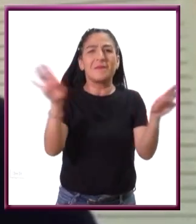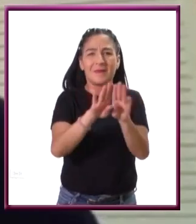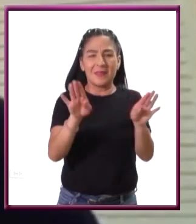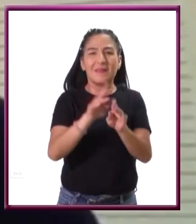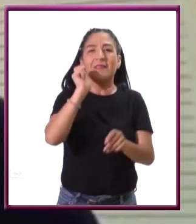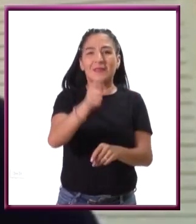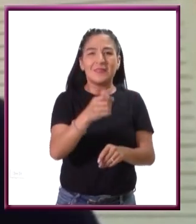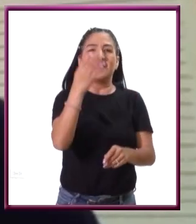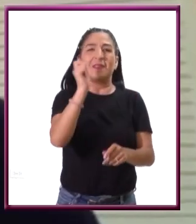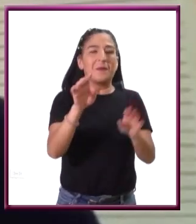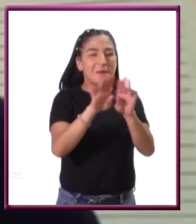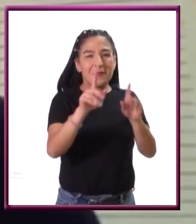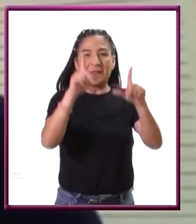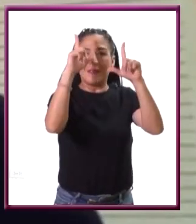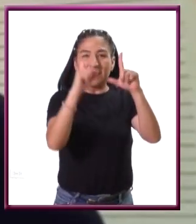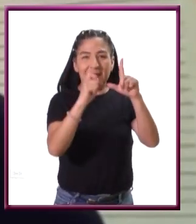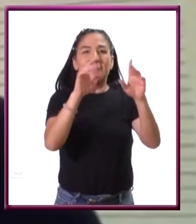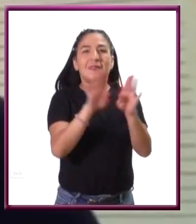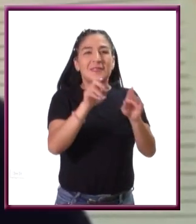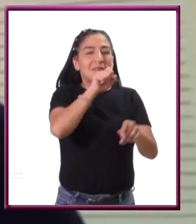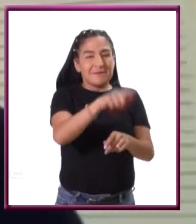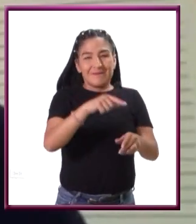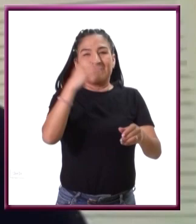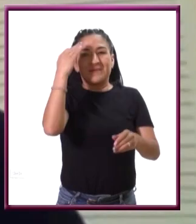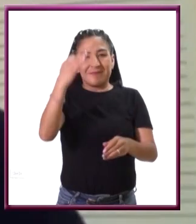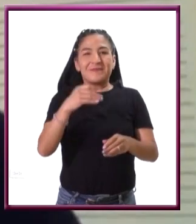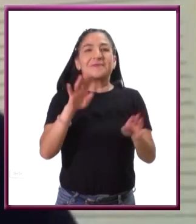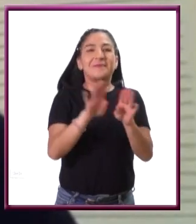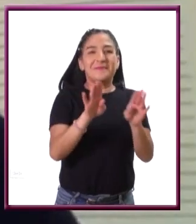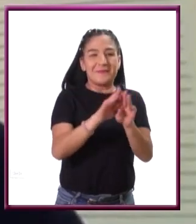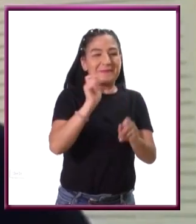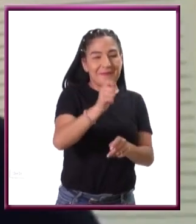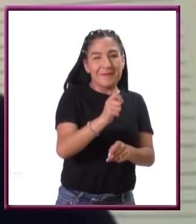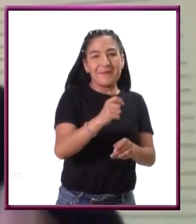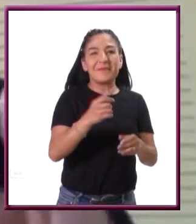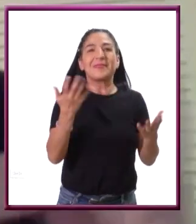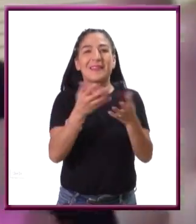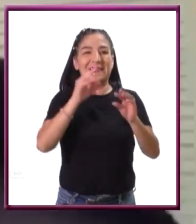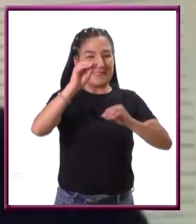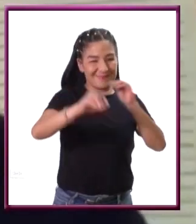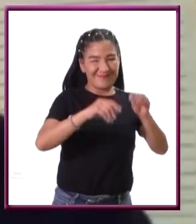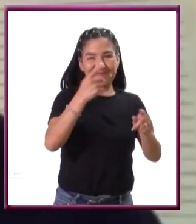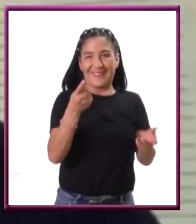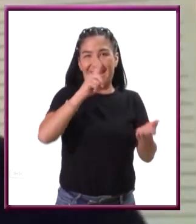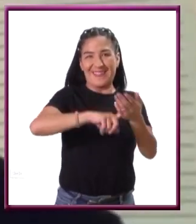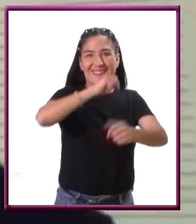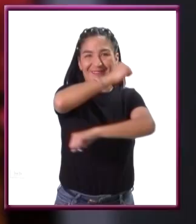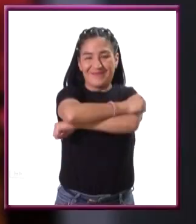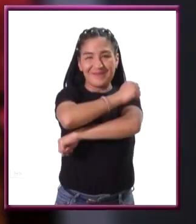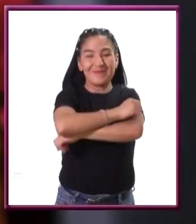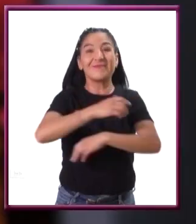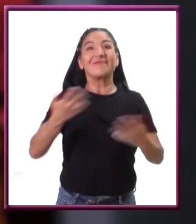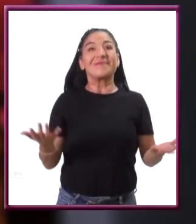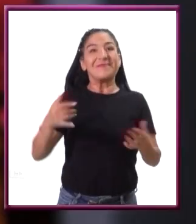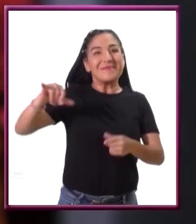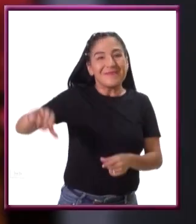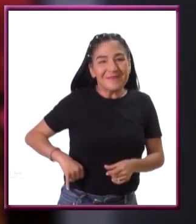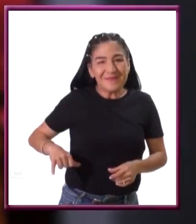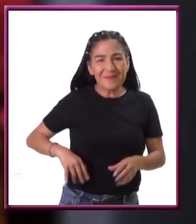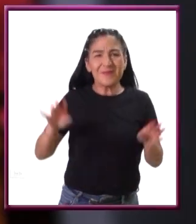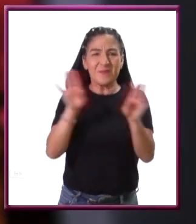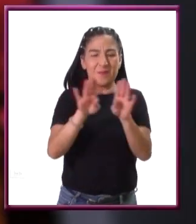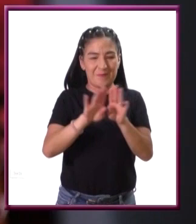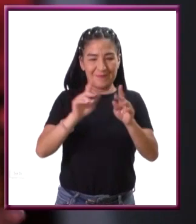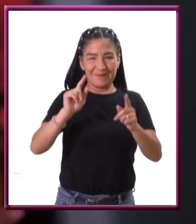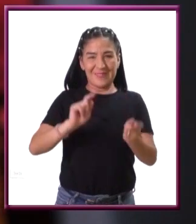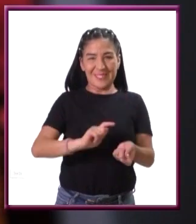ejemplo, tomar a una persona mantenerla quieta durante 8 horas, ¿no? Por eso es que lo que tenemos únicamente es este paisaje a través de la ventana. ¡Qué increíble! ¿Y cómo